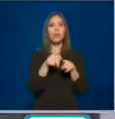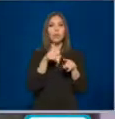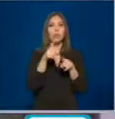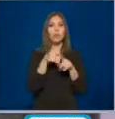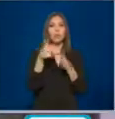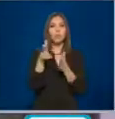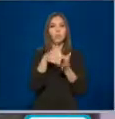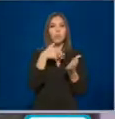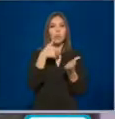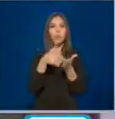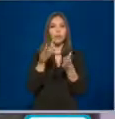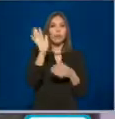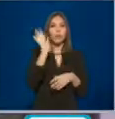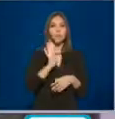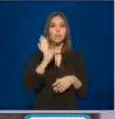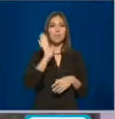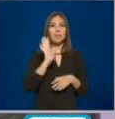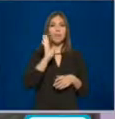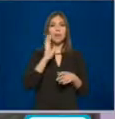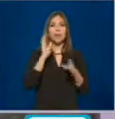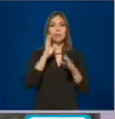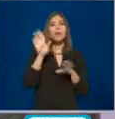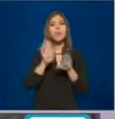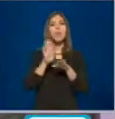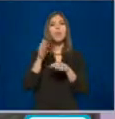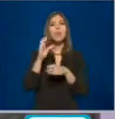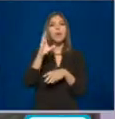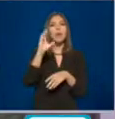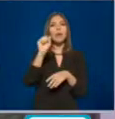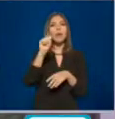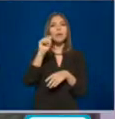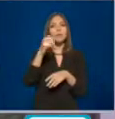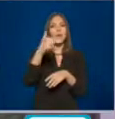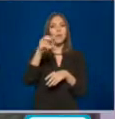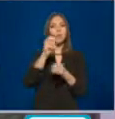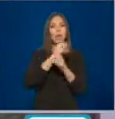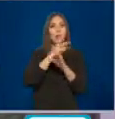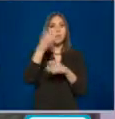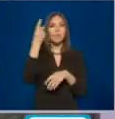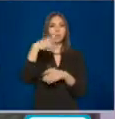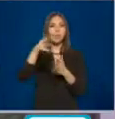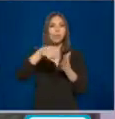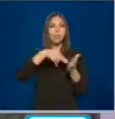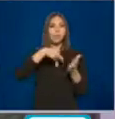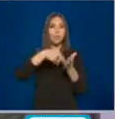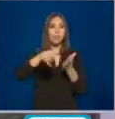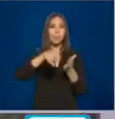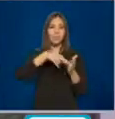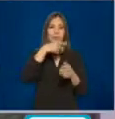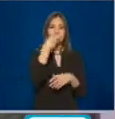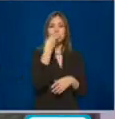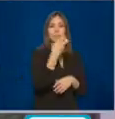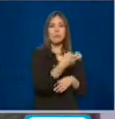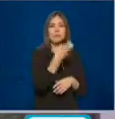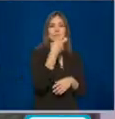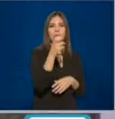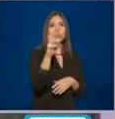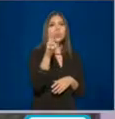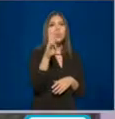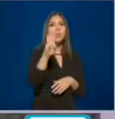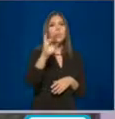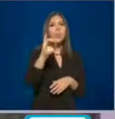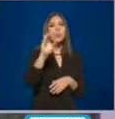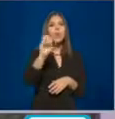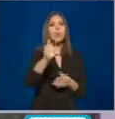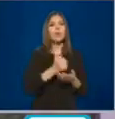o sea, pareciera que es un castaño claro, pero es un rubio, es un 6.0, que es neutral. Entonces lo que hace también funciona muy bien para